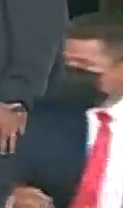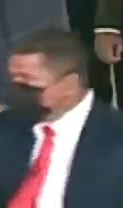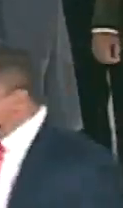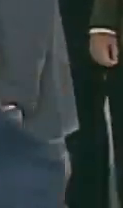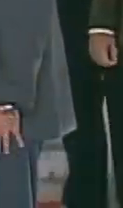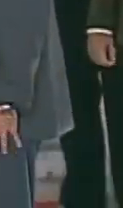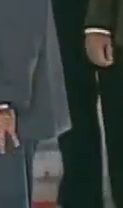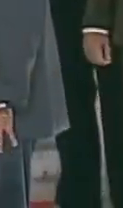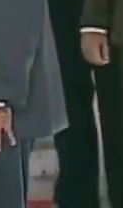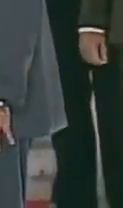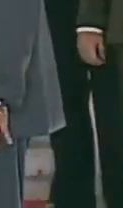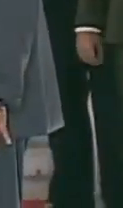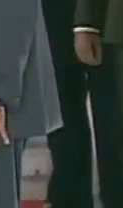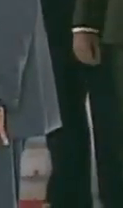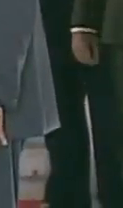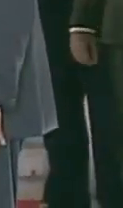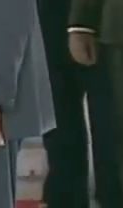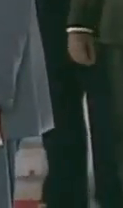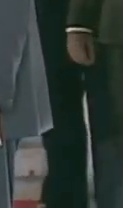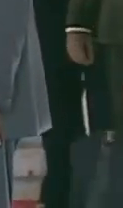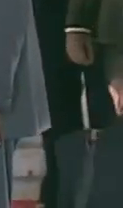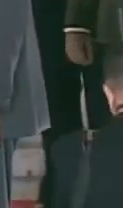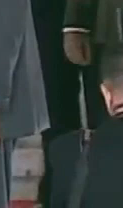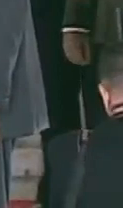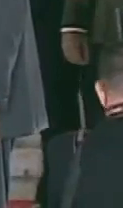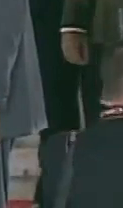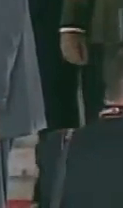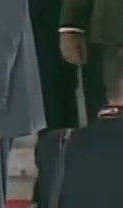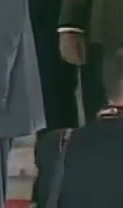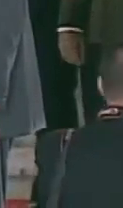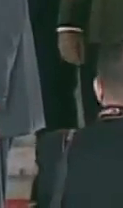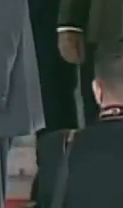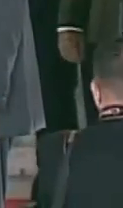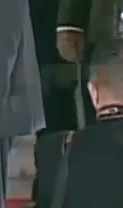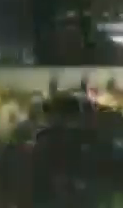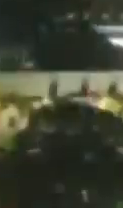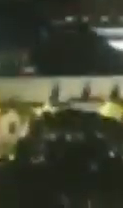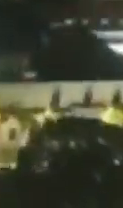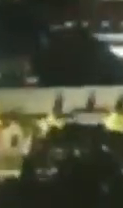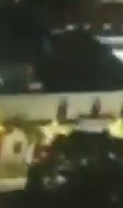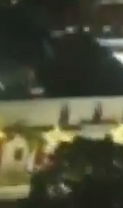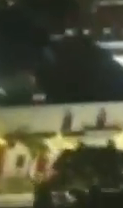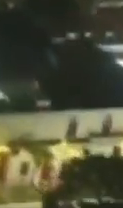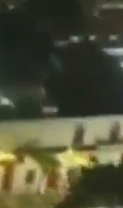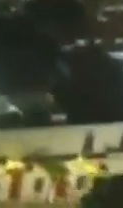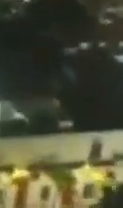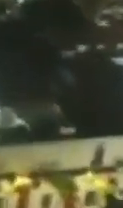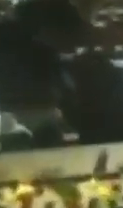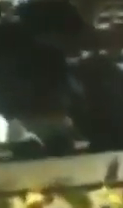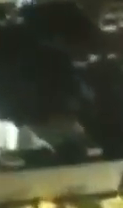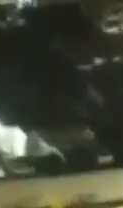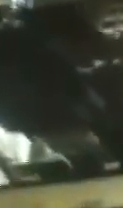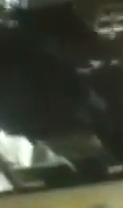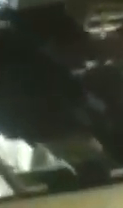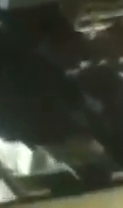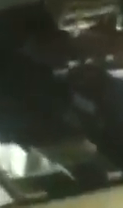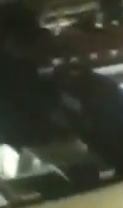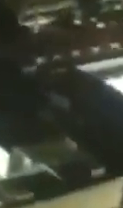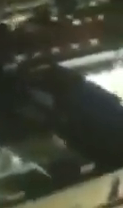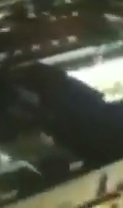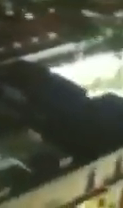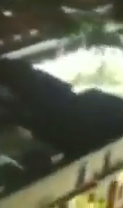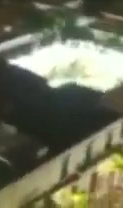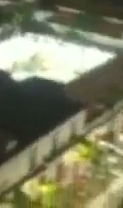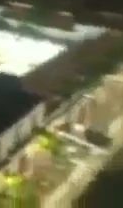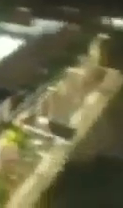estos días, ayer jueves, hoy viernes, con el primer ministro, ayer con el canciller de esta nación centroamericana, también presente en